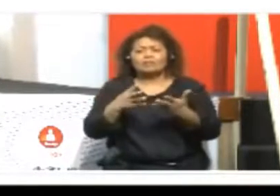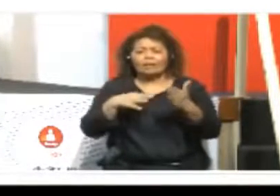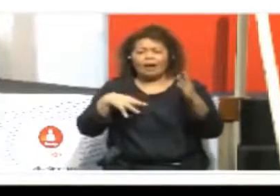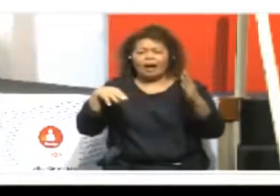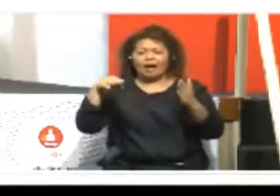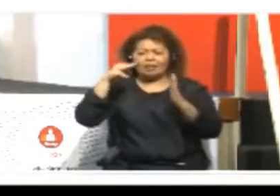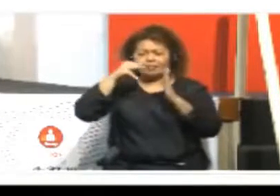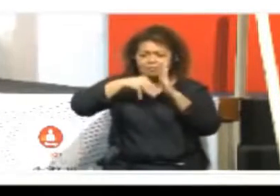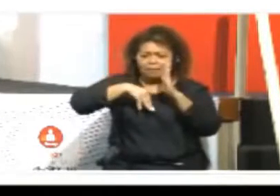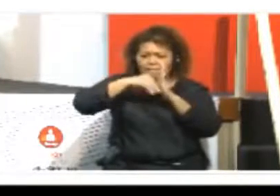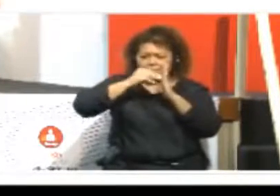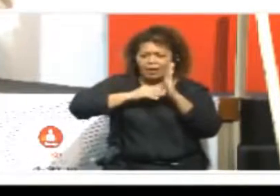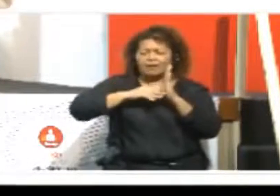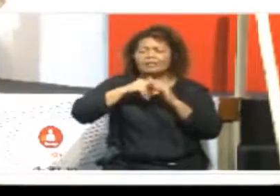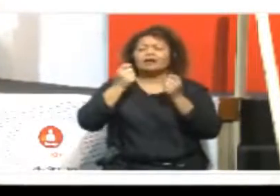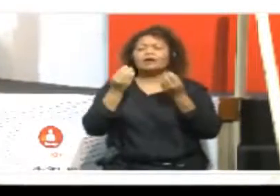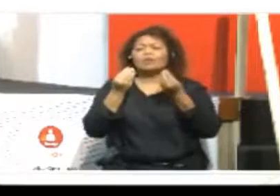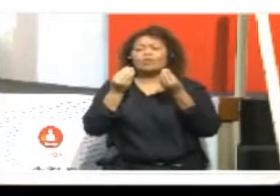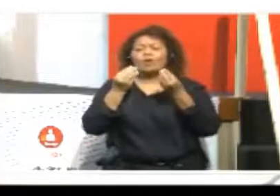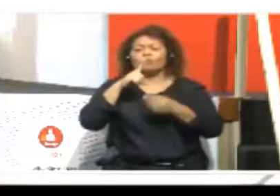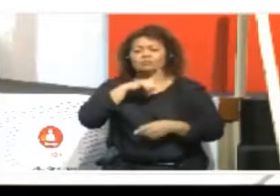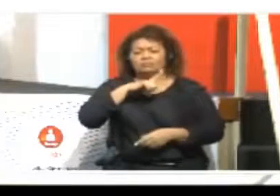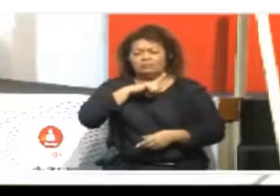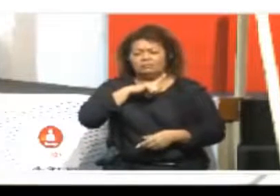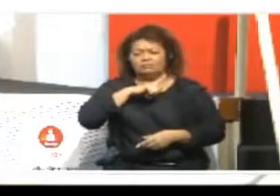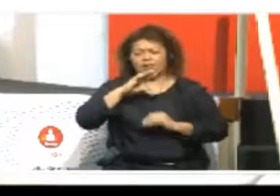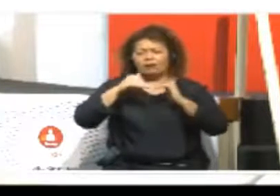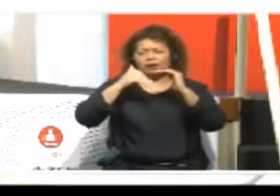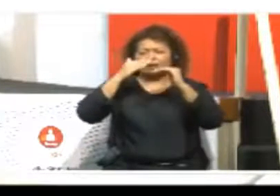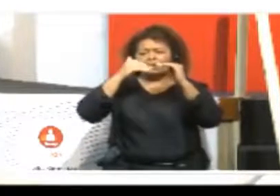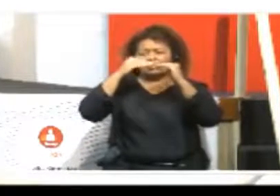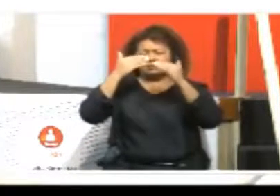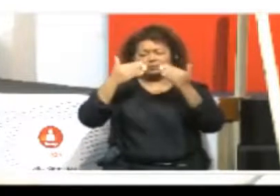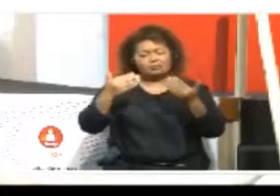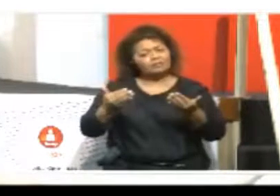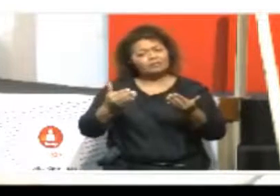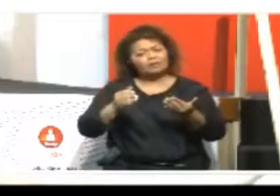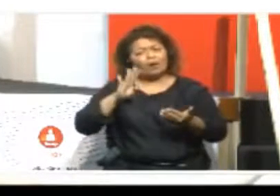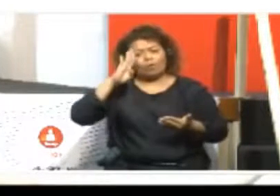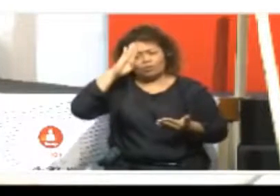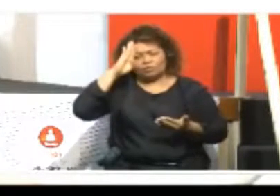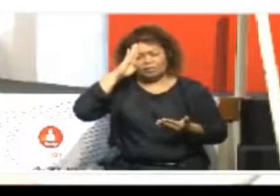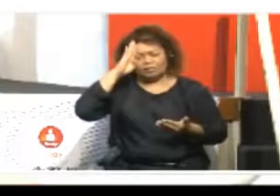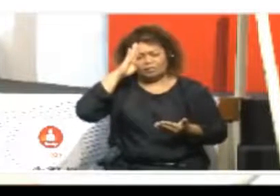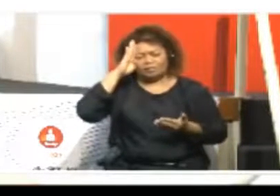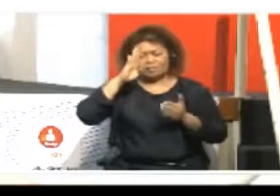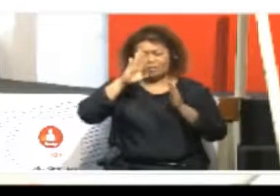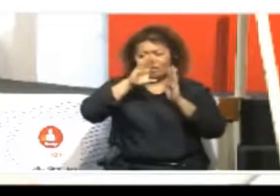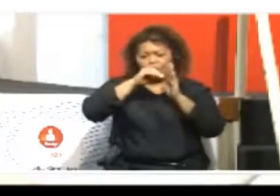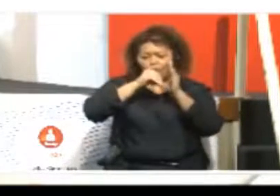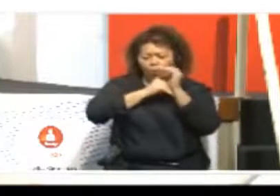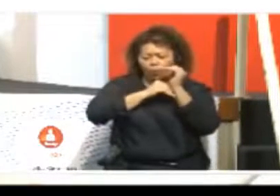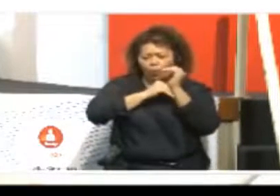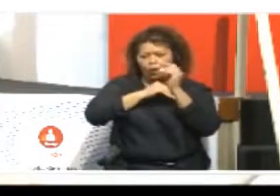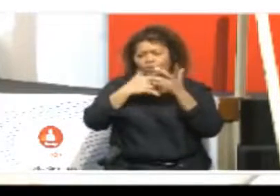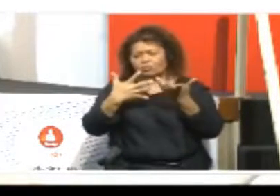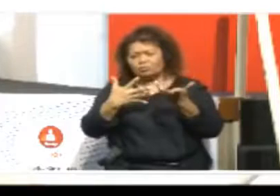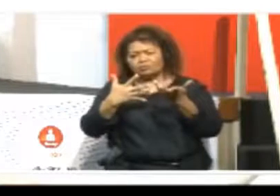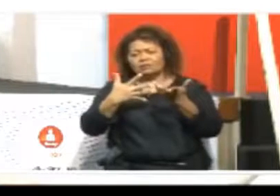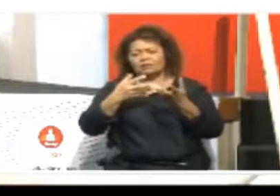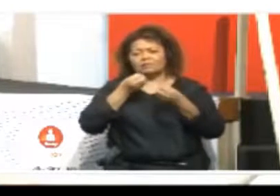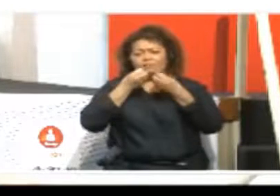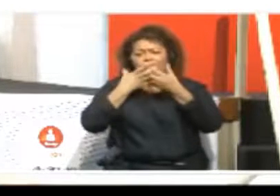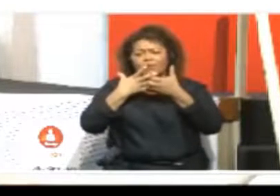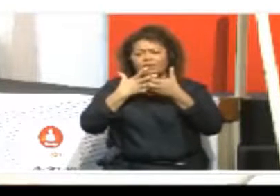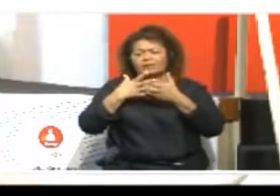esas metas? Pero además de estos principios o códigos de buenas prácticas, hay otras tres prácticas que han